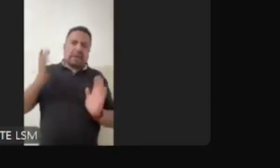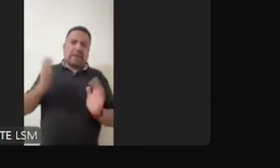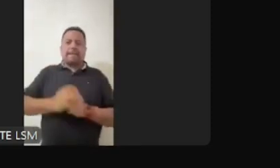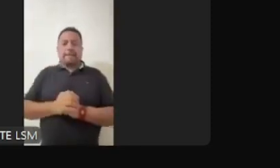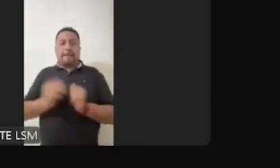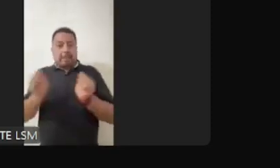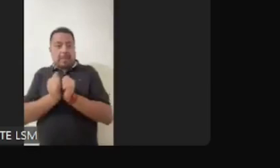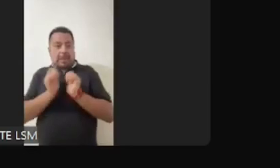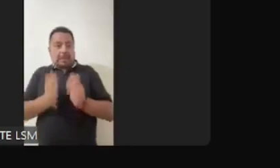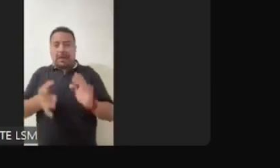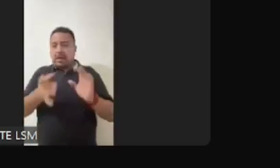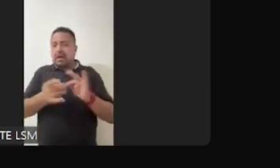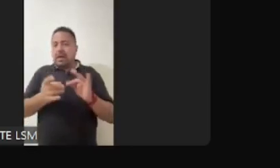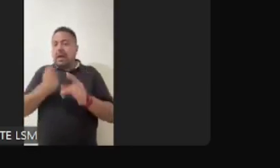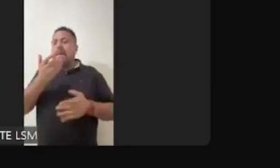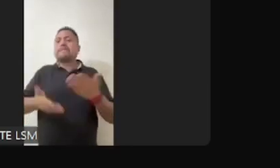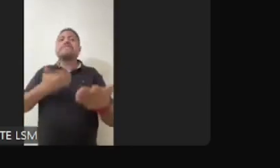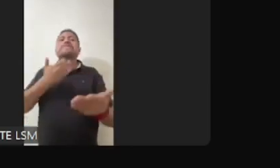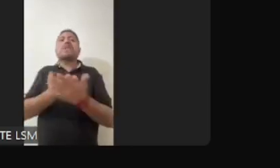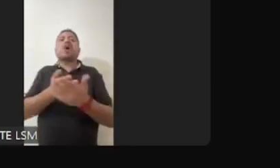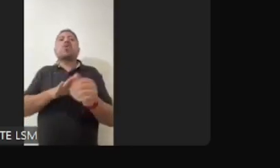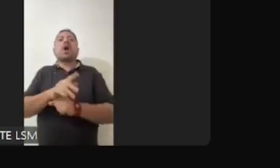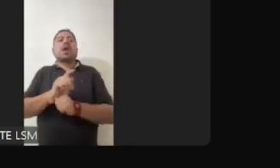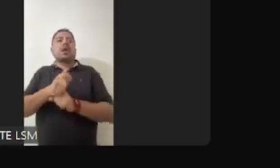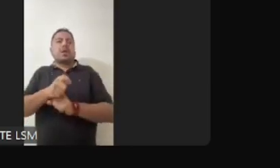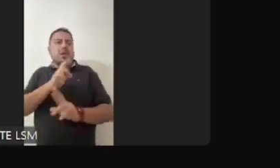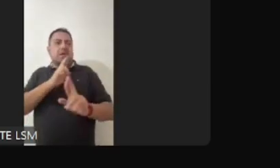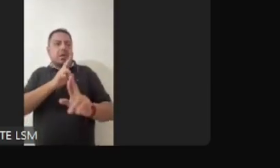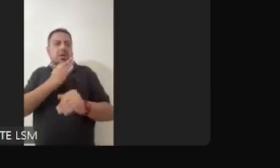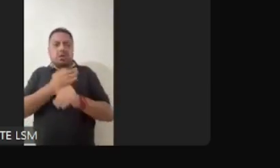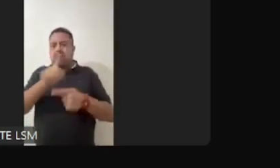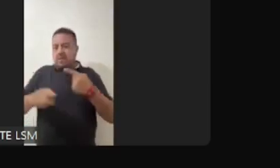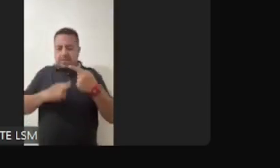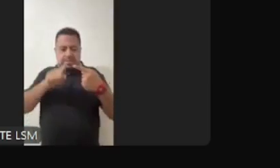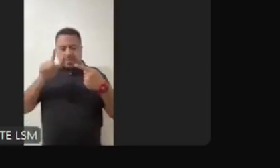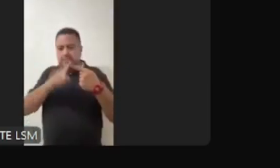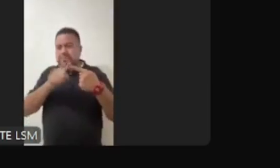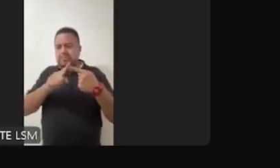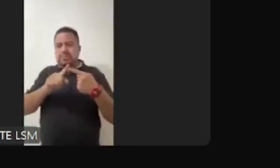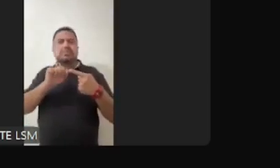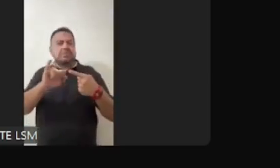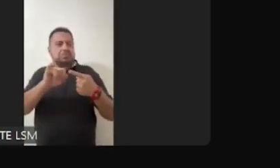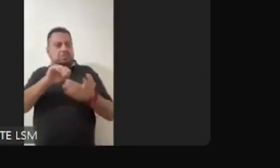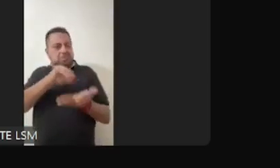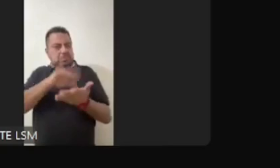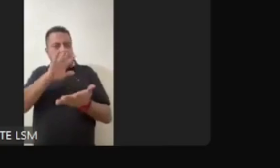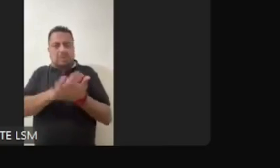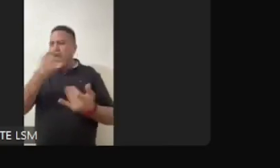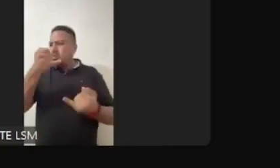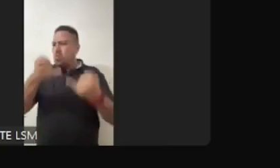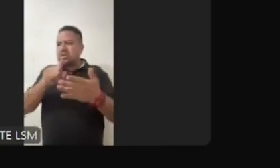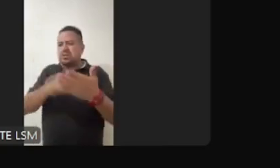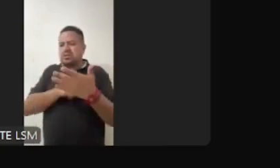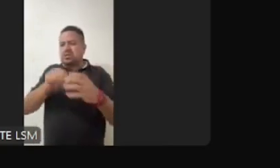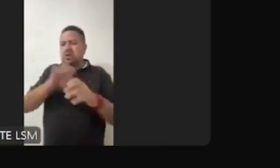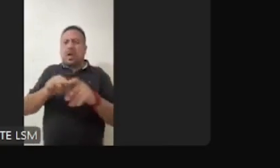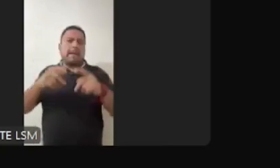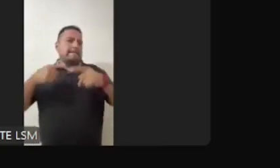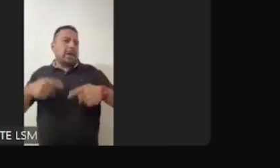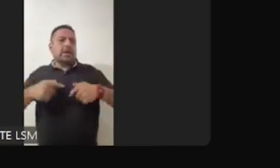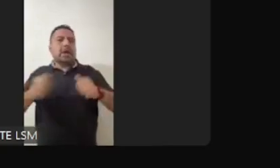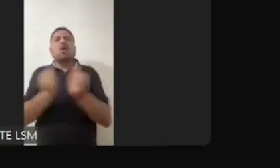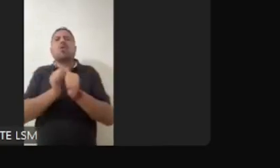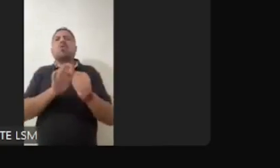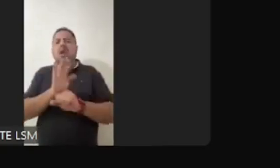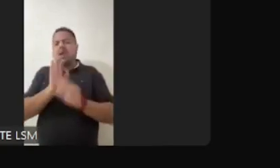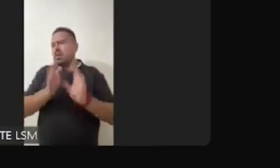base en lo anterior se Proponen los siguientes puntos resolutivos primero se declara fundado el juicio electoral de la ciudadanía en términos de lo